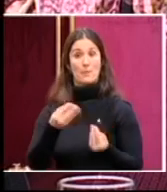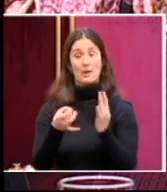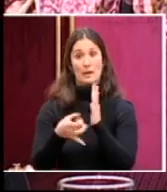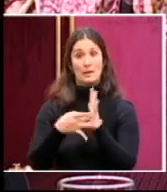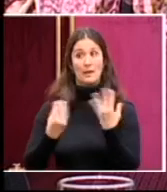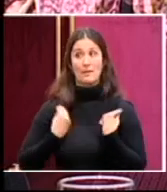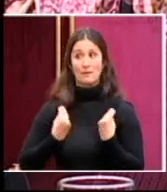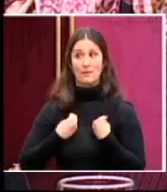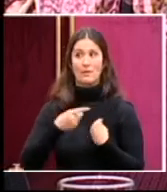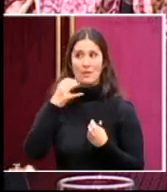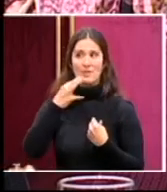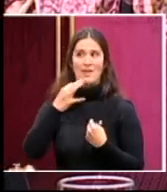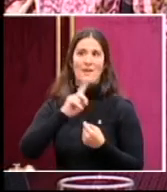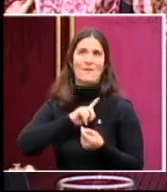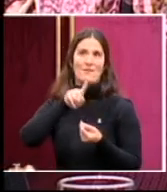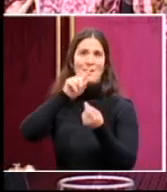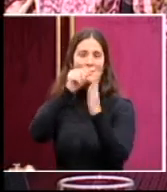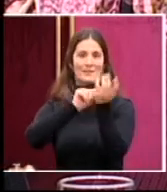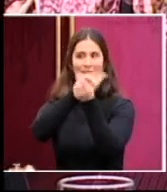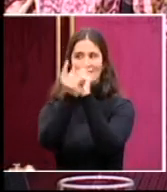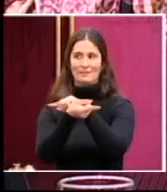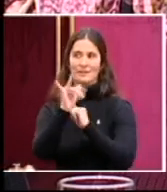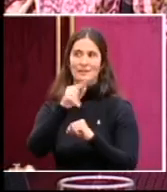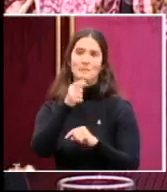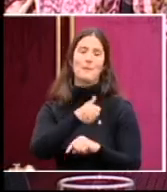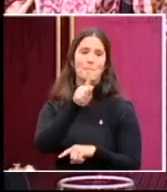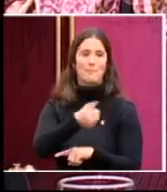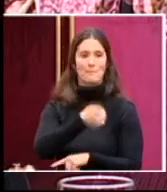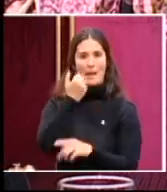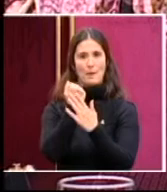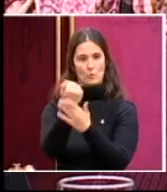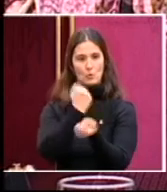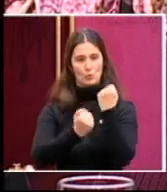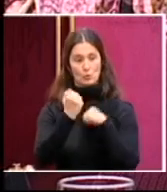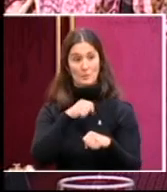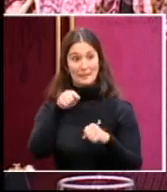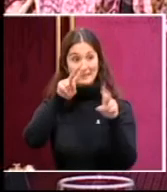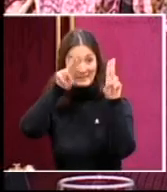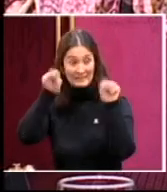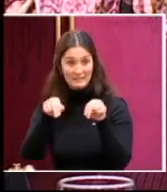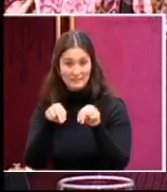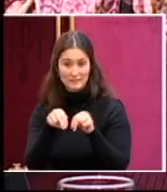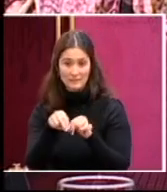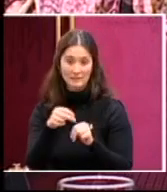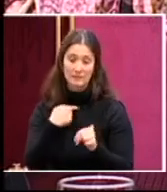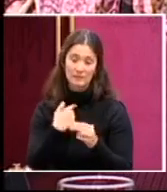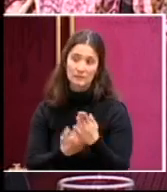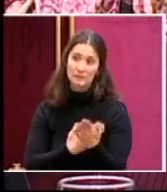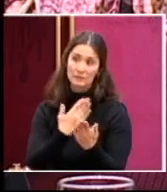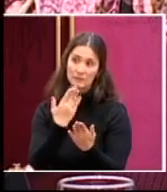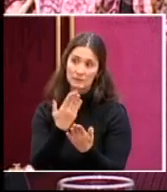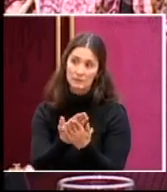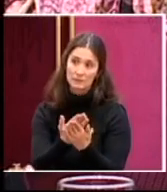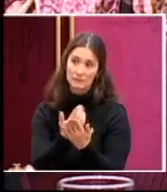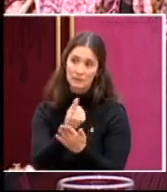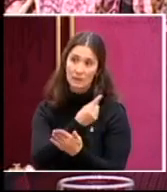pasa por la implementación de esas medidas y también nuestro desarrollo económico. En este sentido, planteamos una